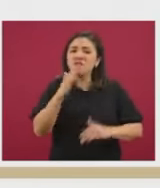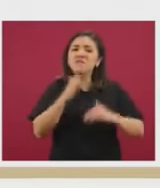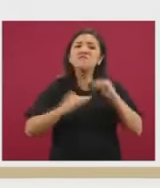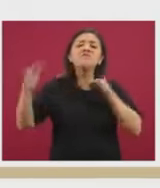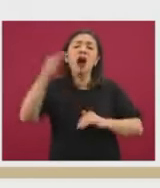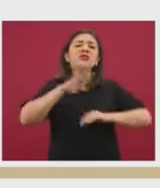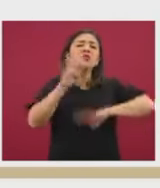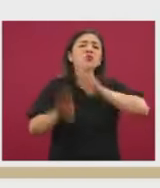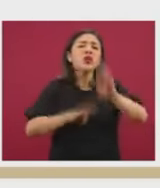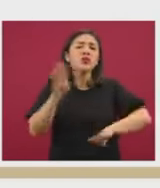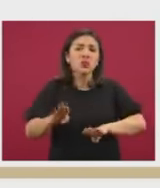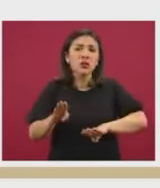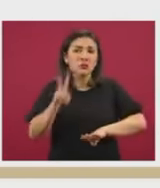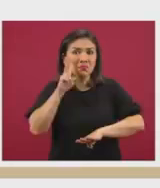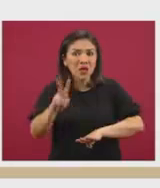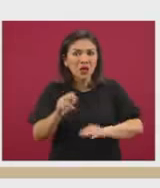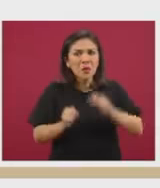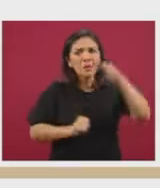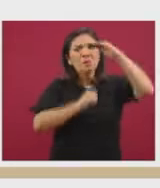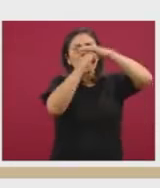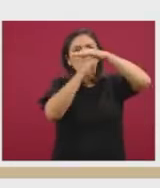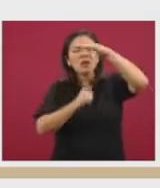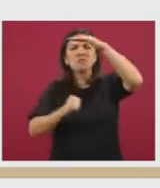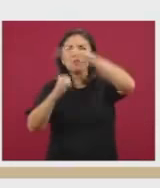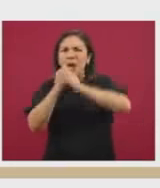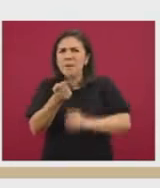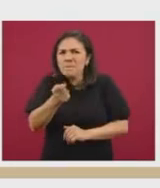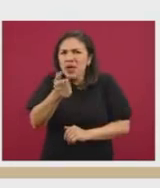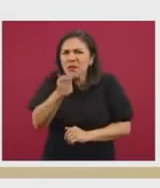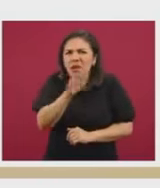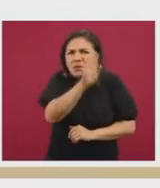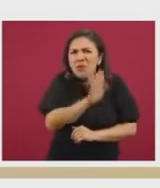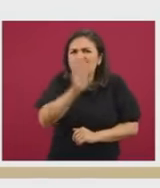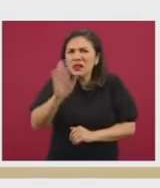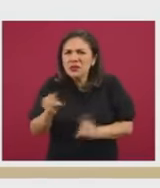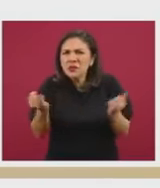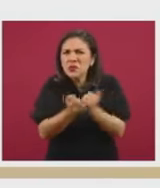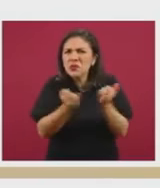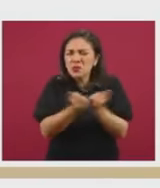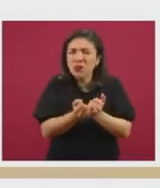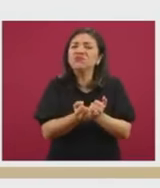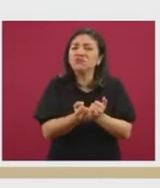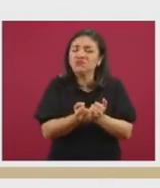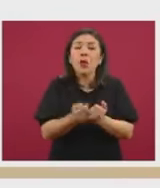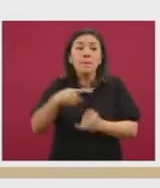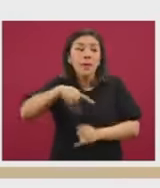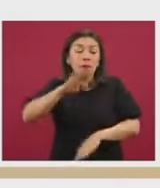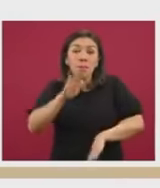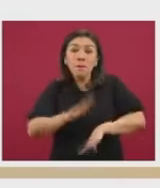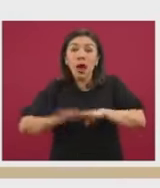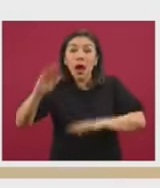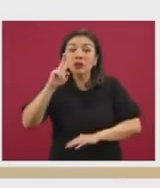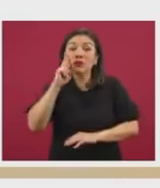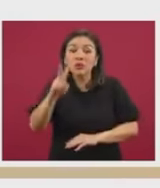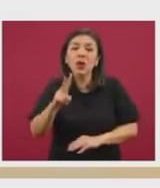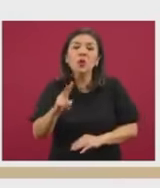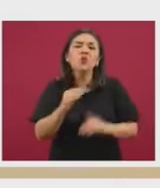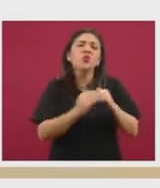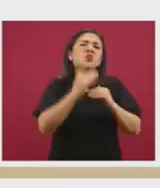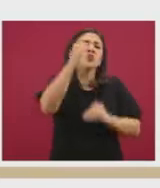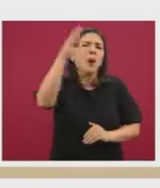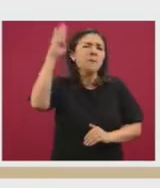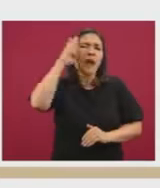mortalidad con picos muy similares y con tendencias también muy similares, aunque la magnitud es claramente